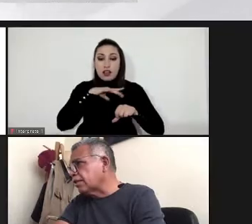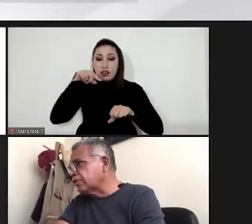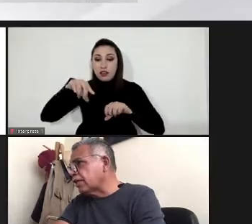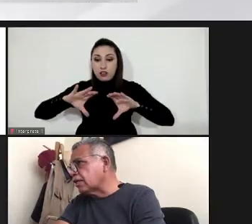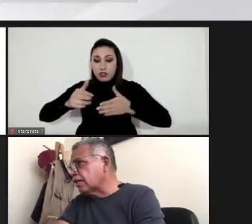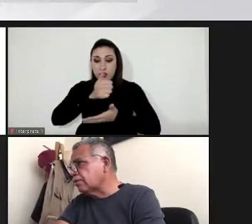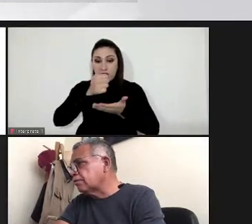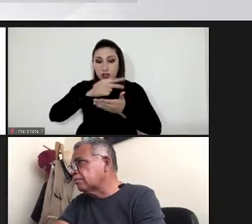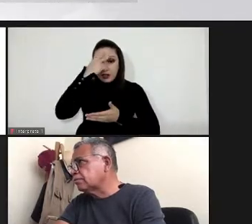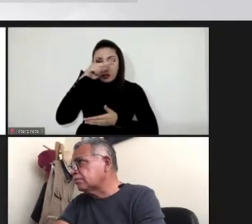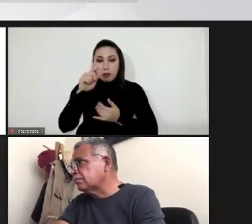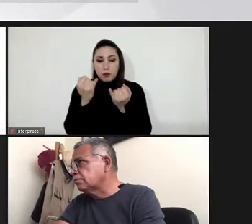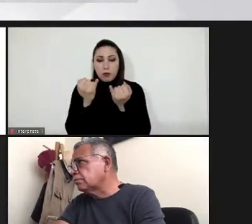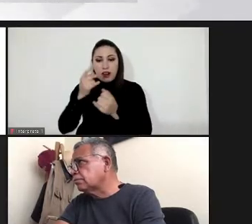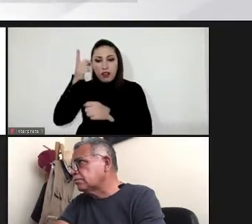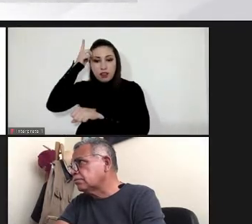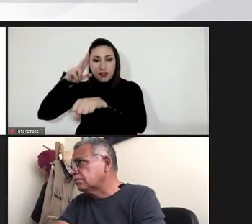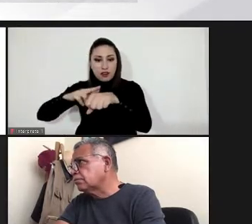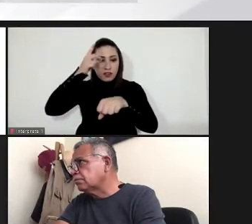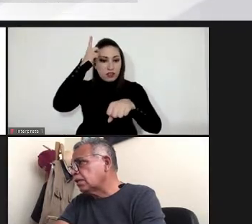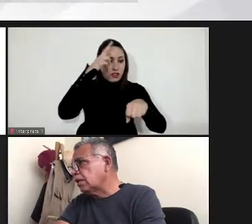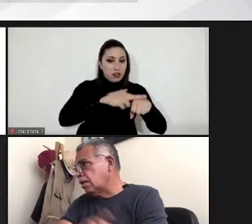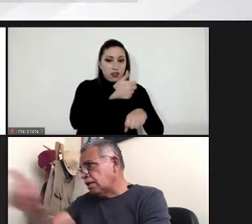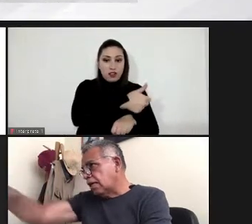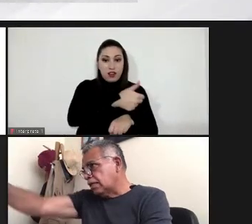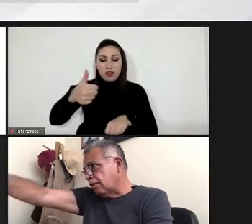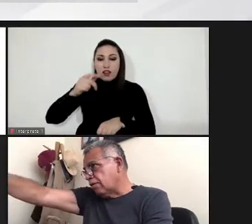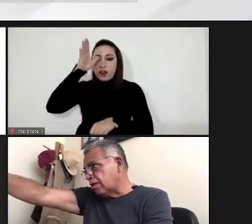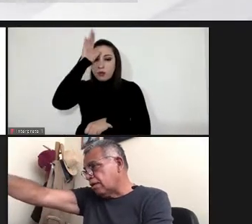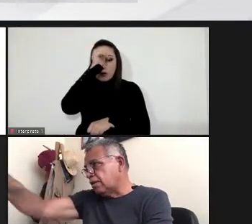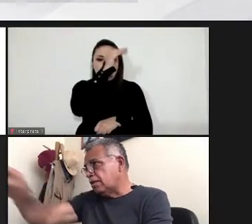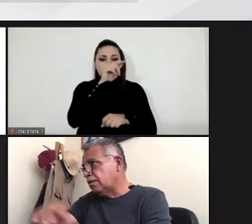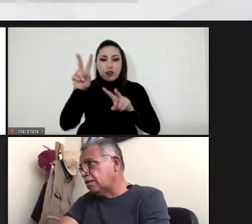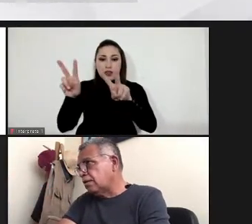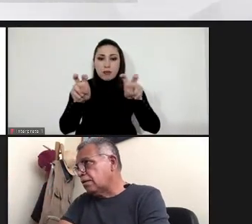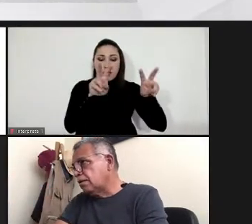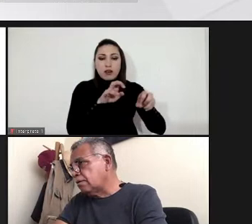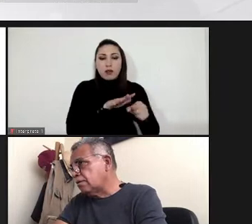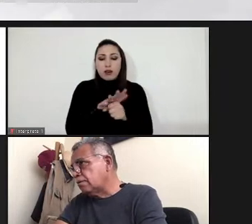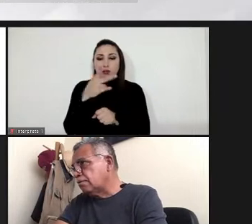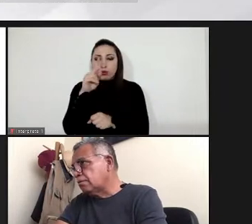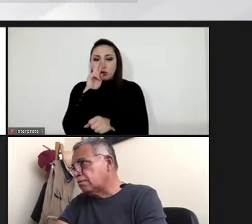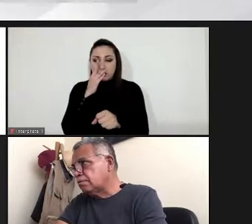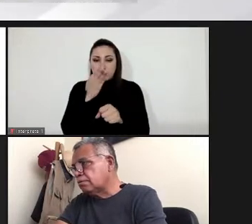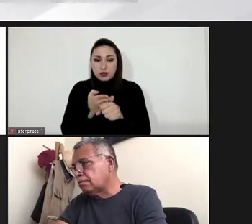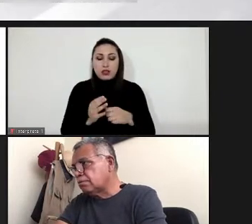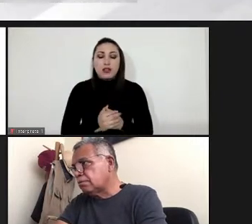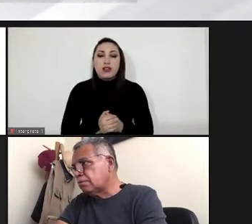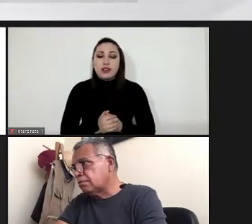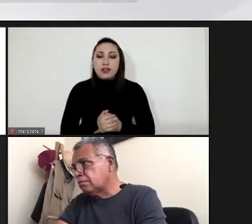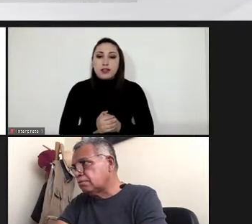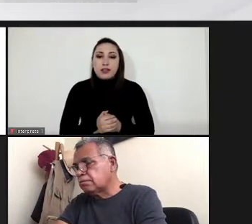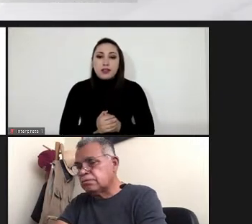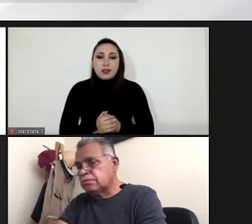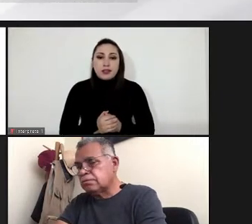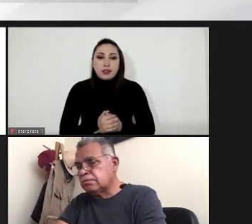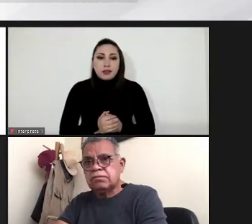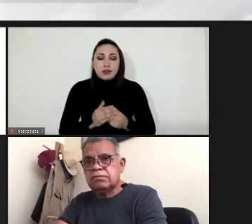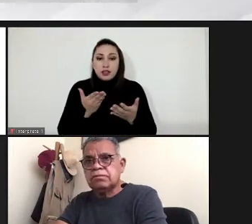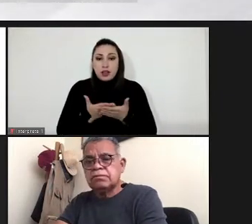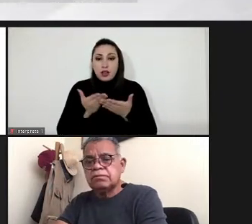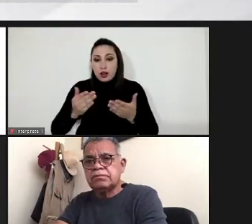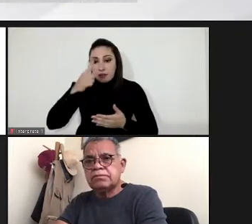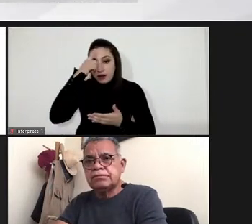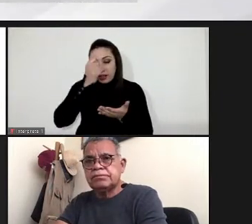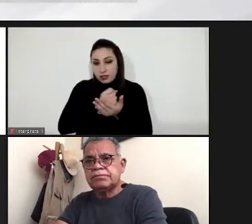personas titulares de cada una de ellas los asuntos de su competencia. Por lo anterior y a efecto de formalizar la petición que involucra